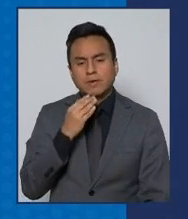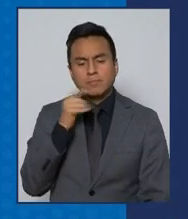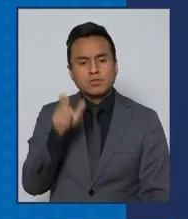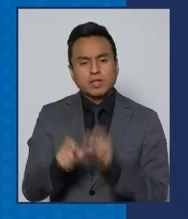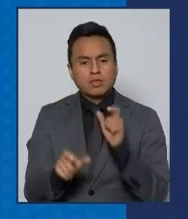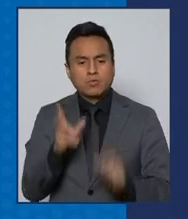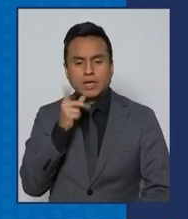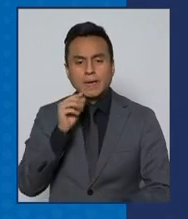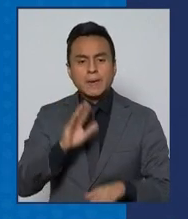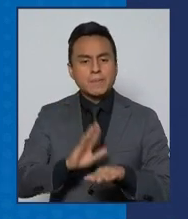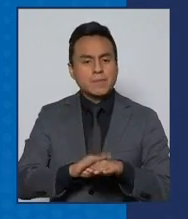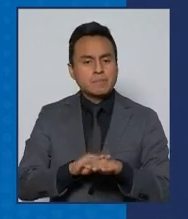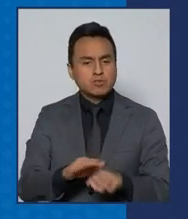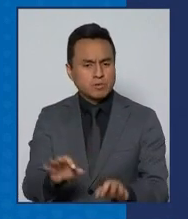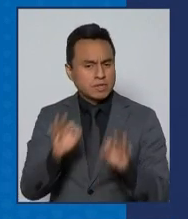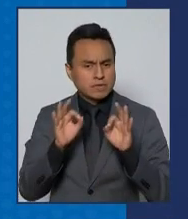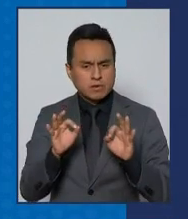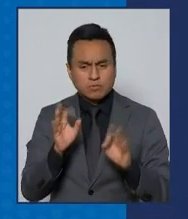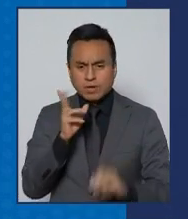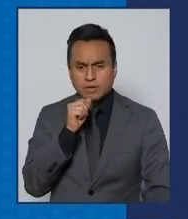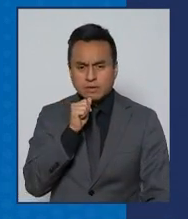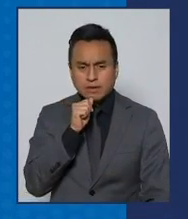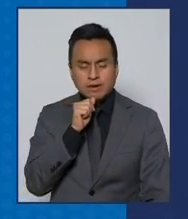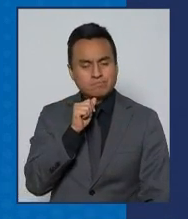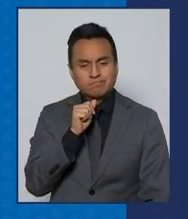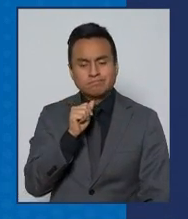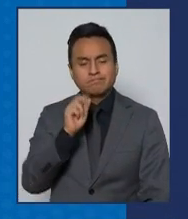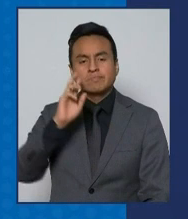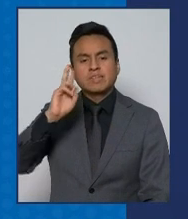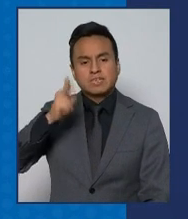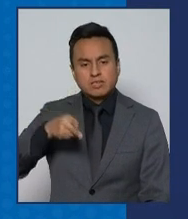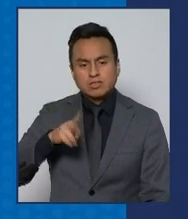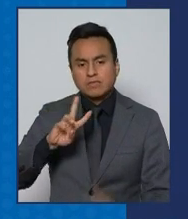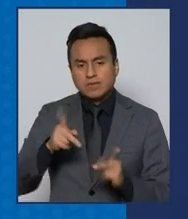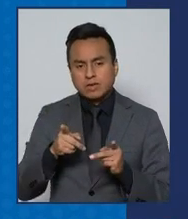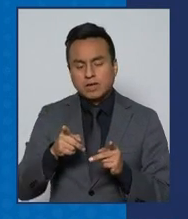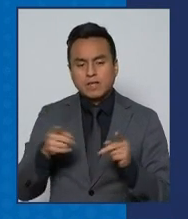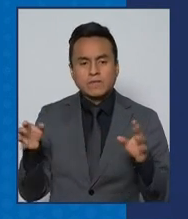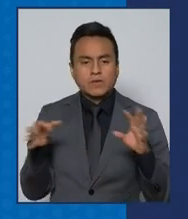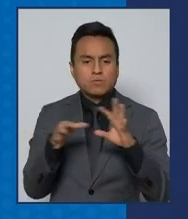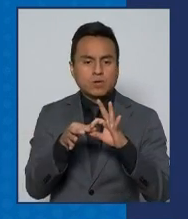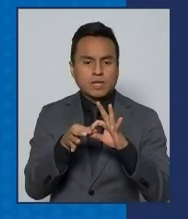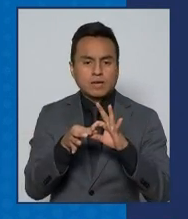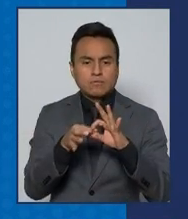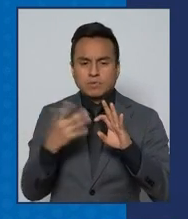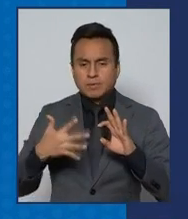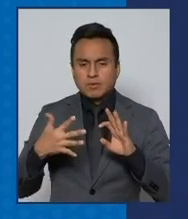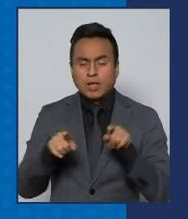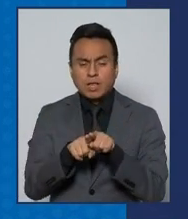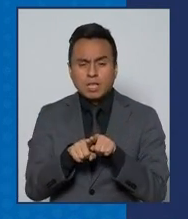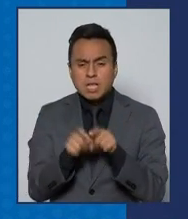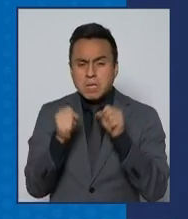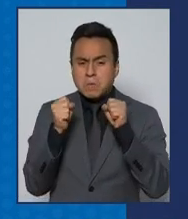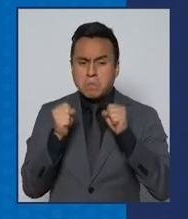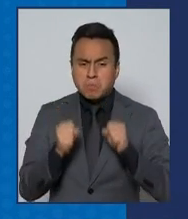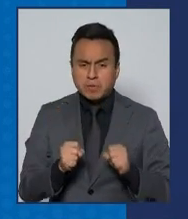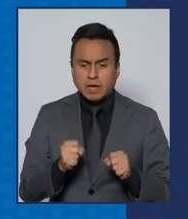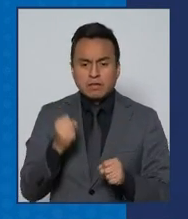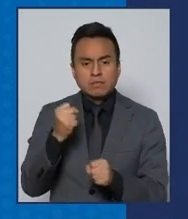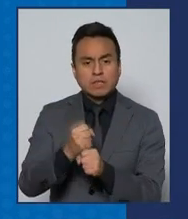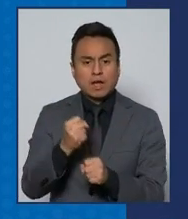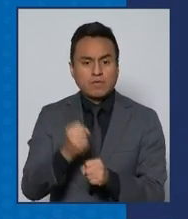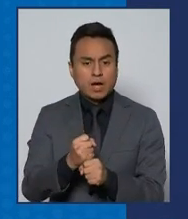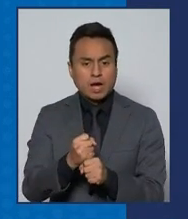no tengan un permiso específico que sea restringido y que se vincula fundamentalmente a la posibilidad de